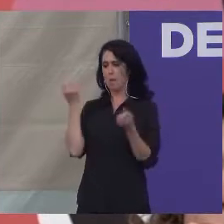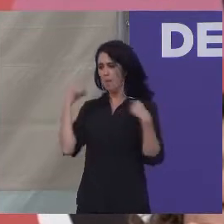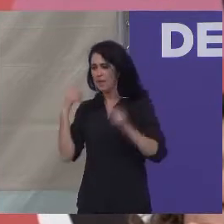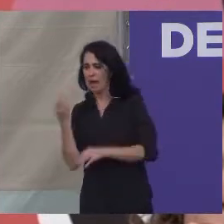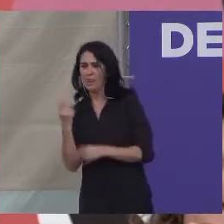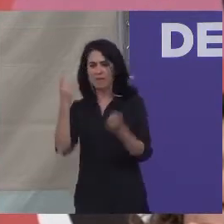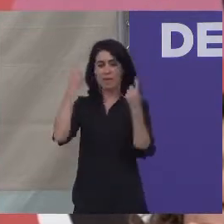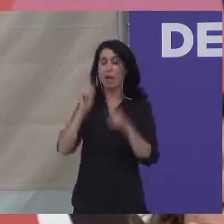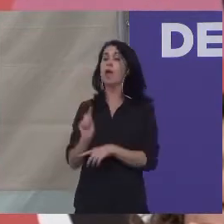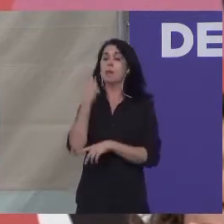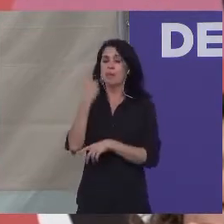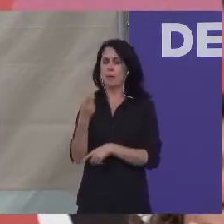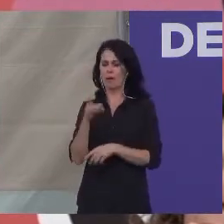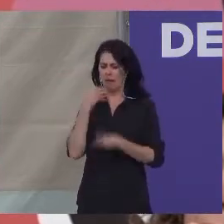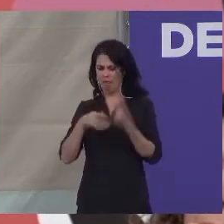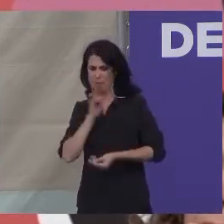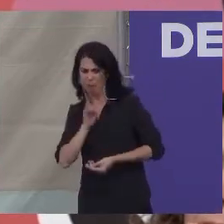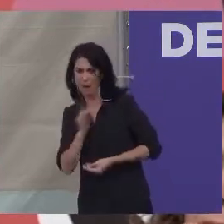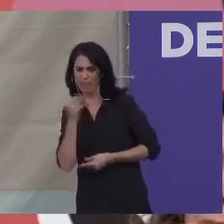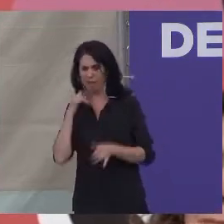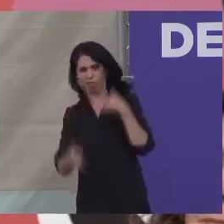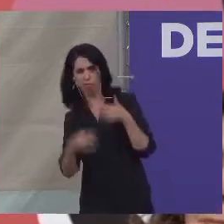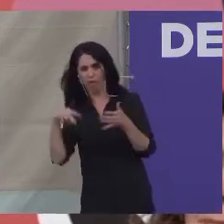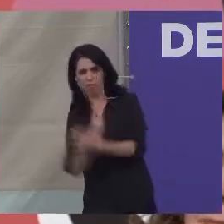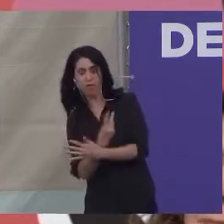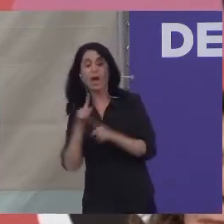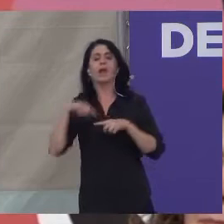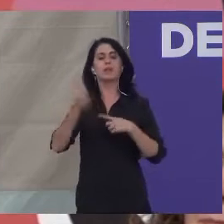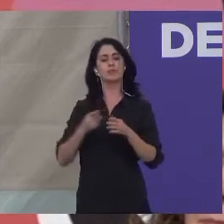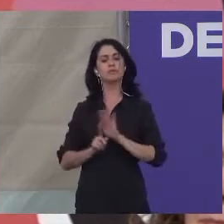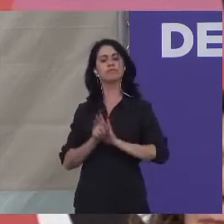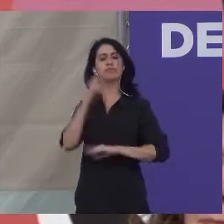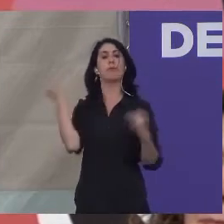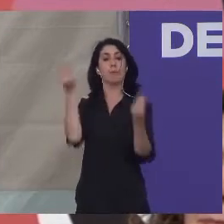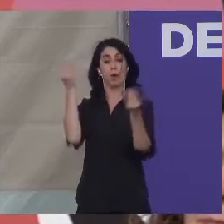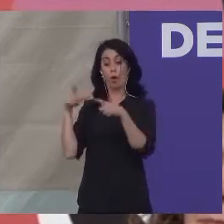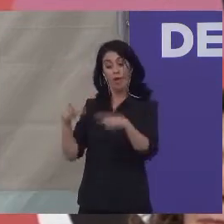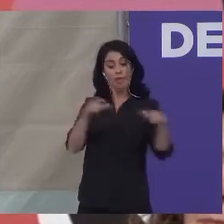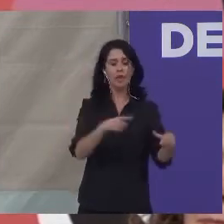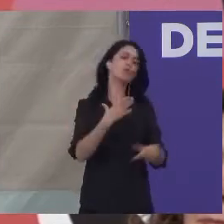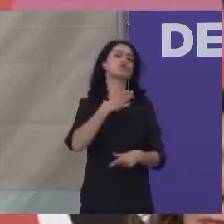que recibir muchos abucheos y tiene que aprender. De la misma manera podemos funcionar en los círculos,